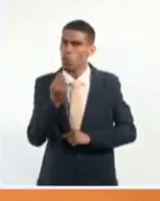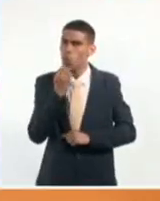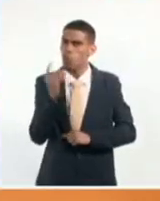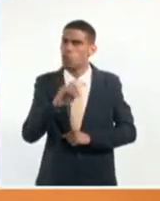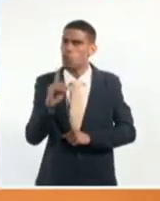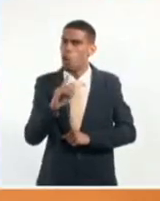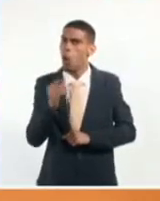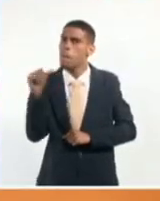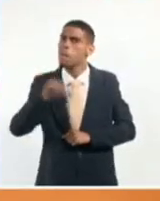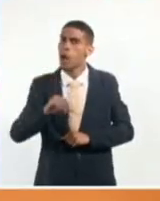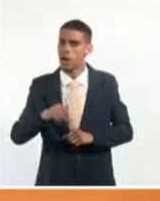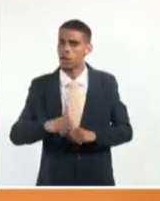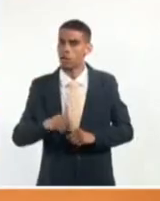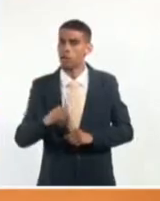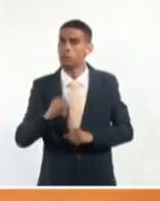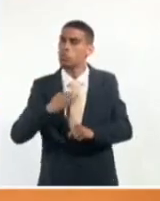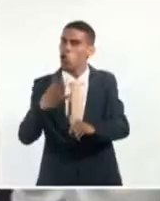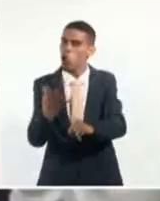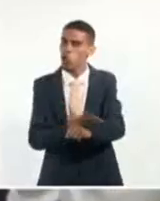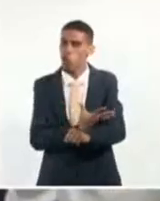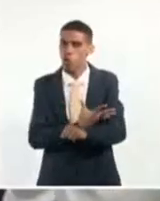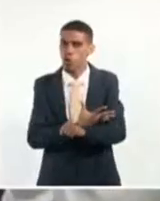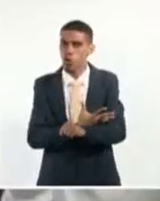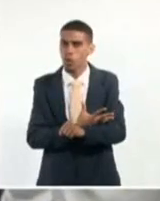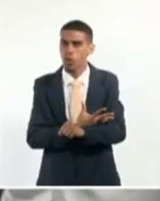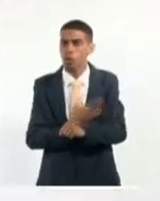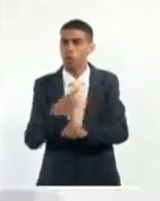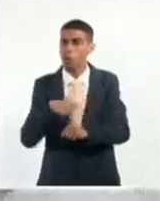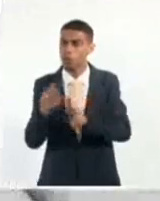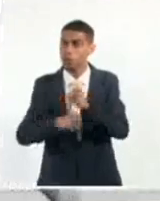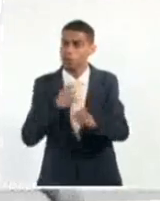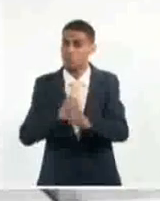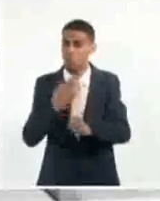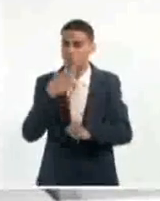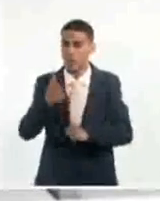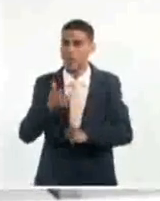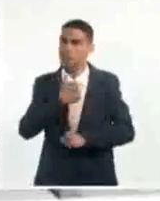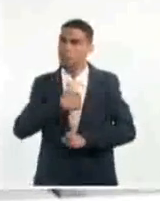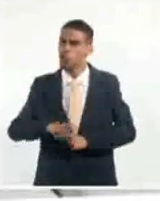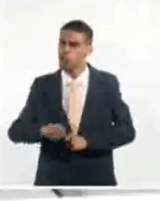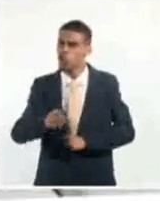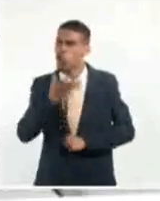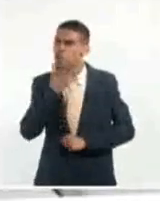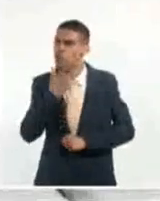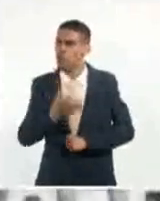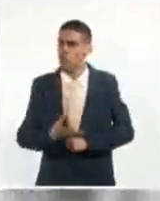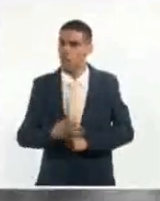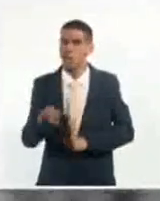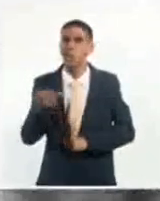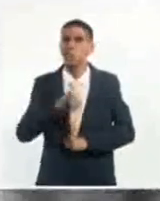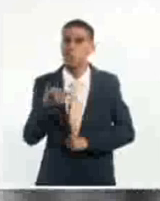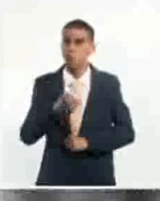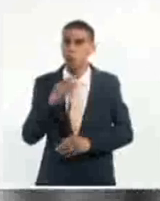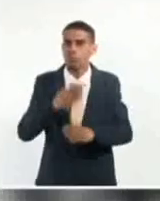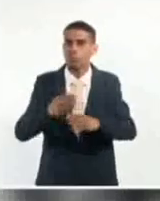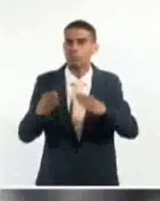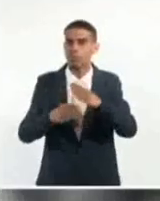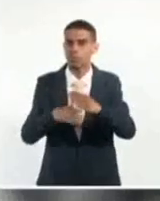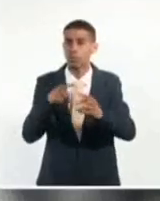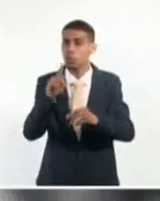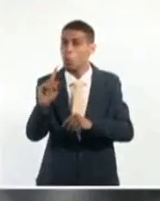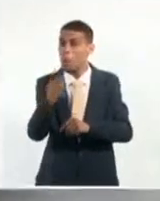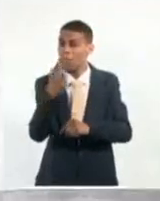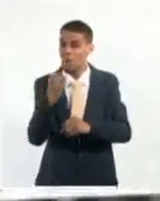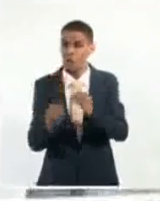fallamos. Qué orgullo, qué privilegio ser útiles. Sus hijos, comandante, también contribuimos desde lo que usted sembró